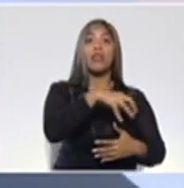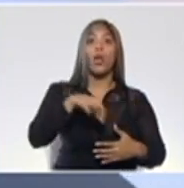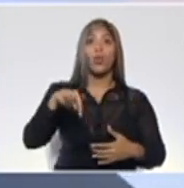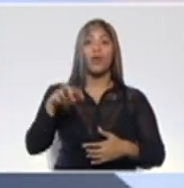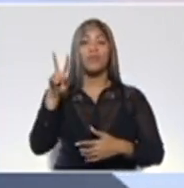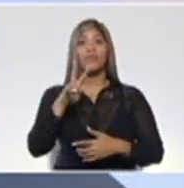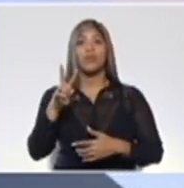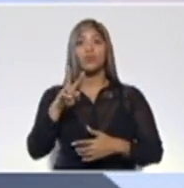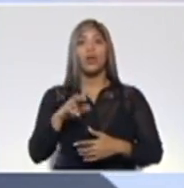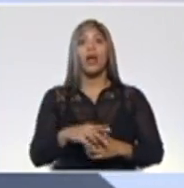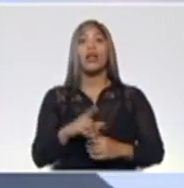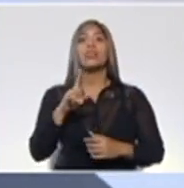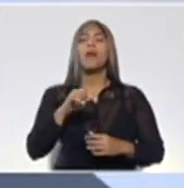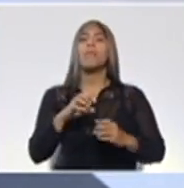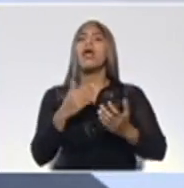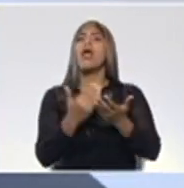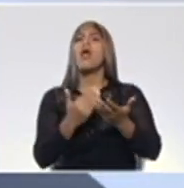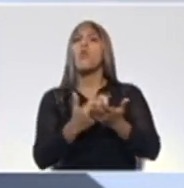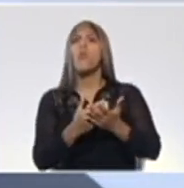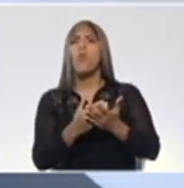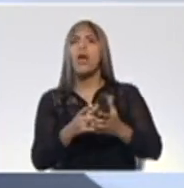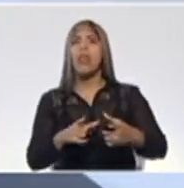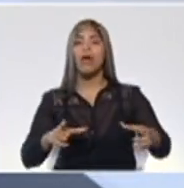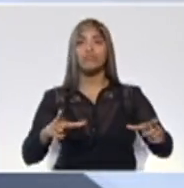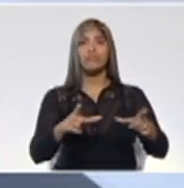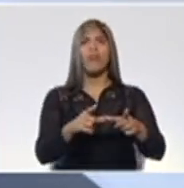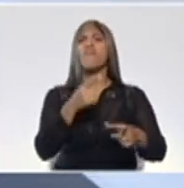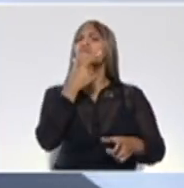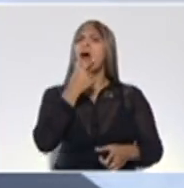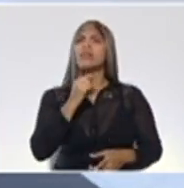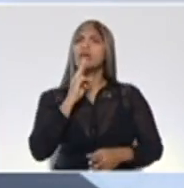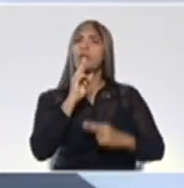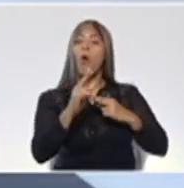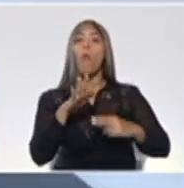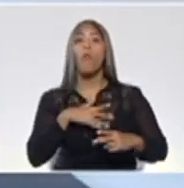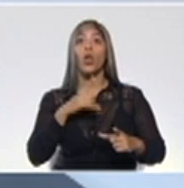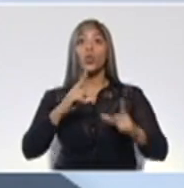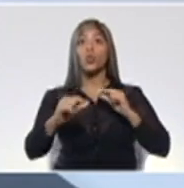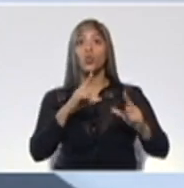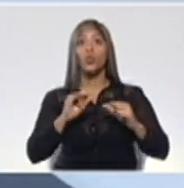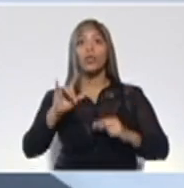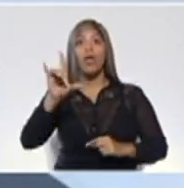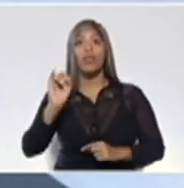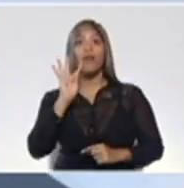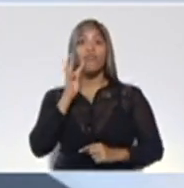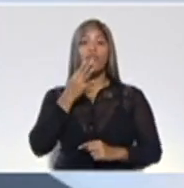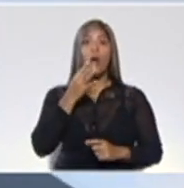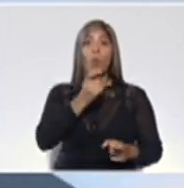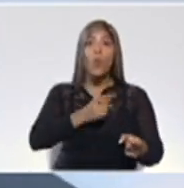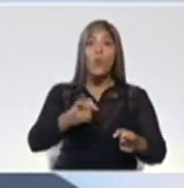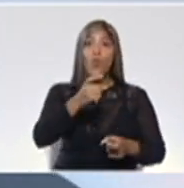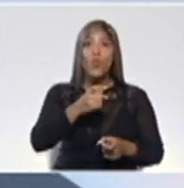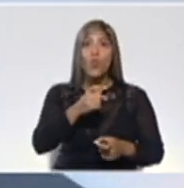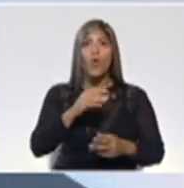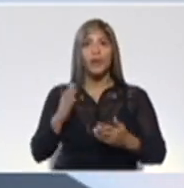inclusive en cada uno de nuestros planteles. Bueno, es muy fácil responderlo. Pueden ingresar en Twitter, Instagram y Facebook buscando